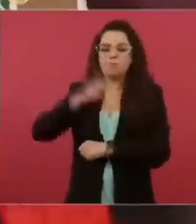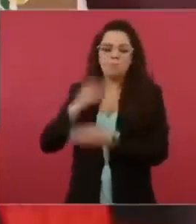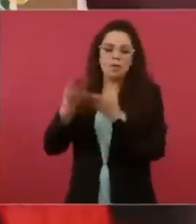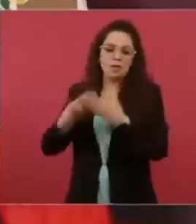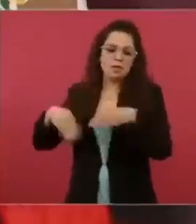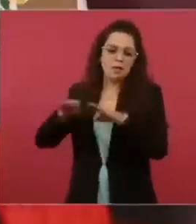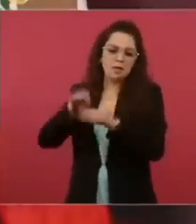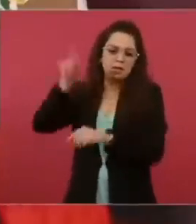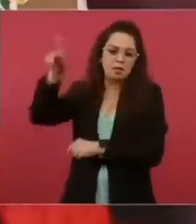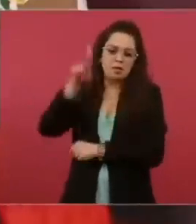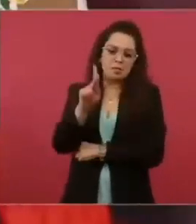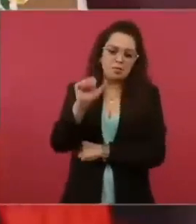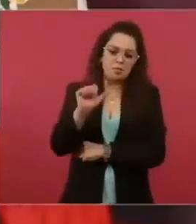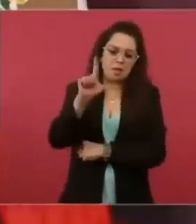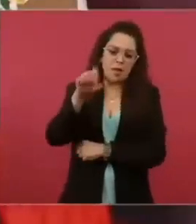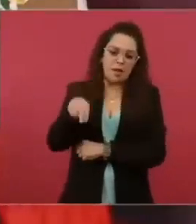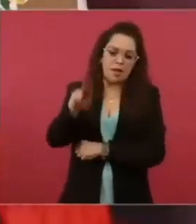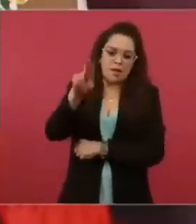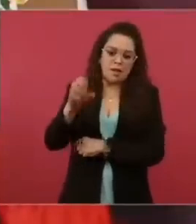este movimiento.